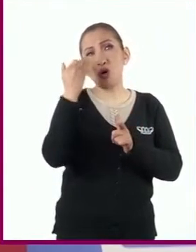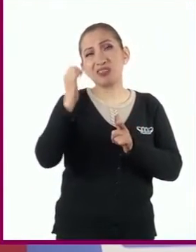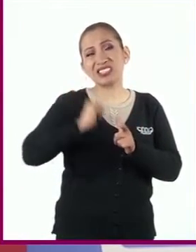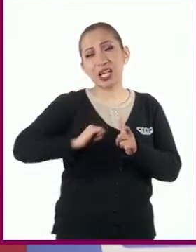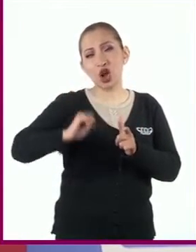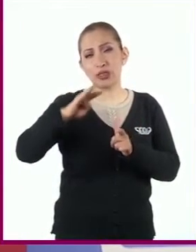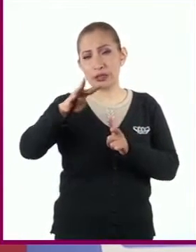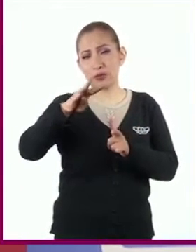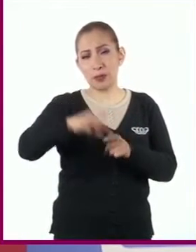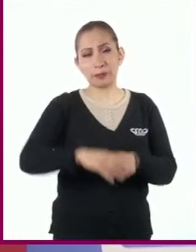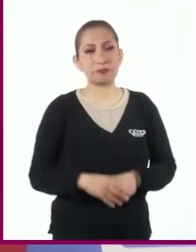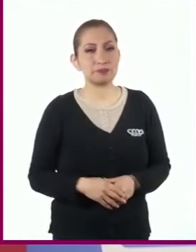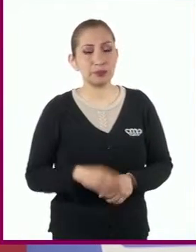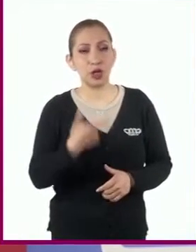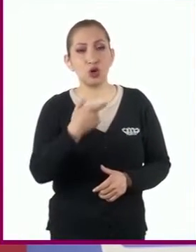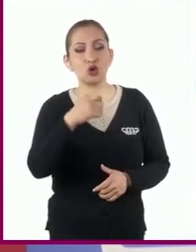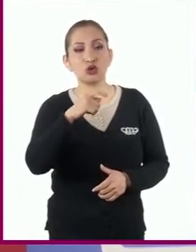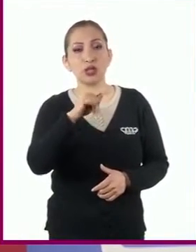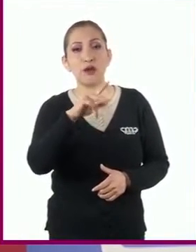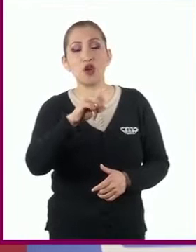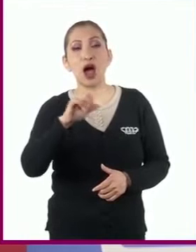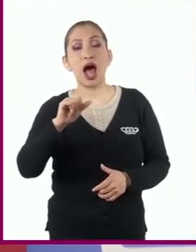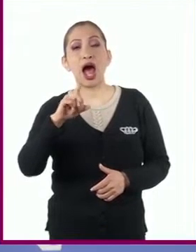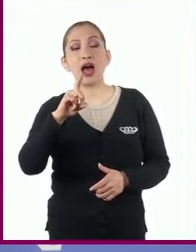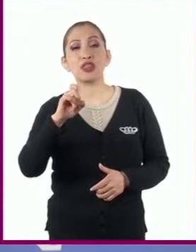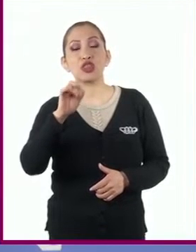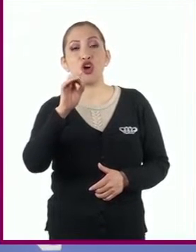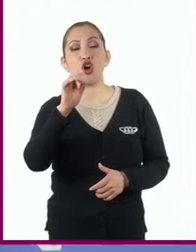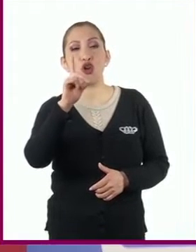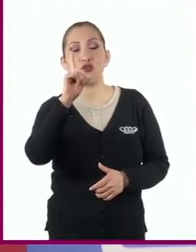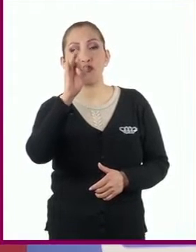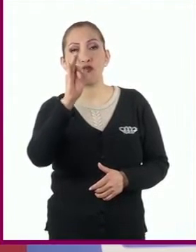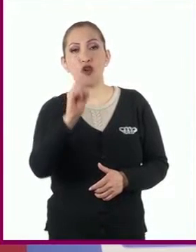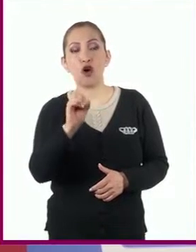siglo XIX, Gustavo Adolfo Bécquer.